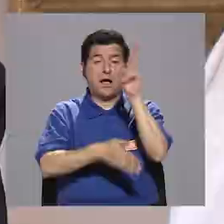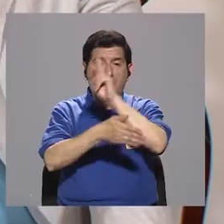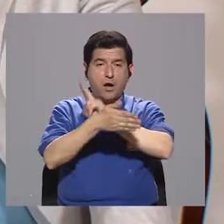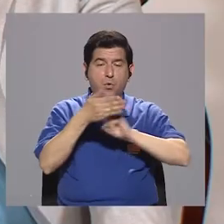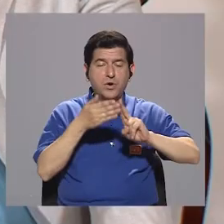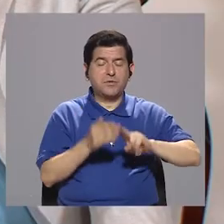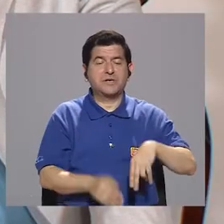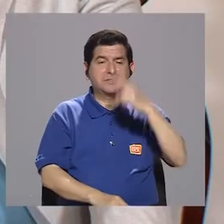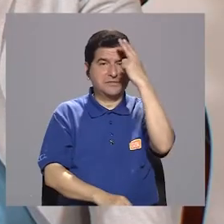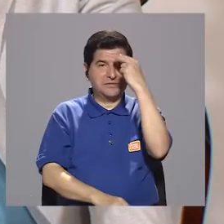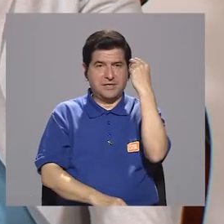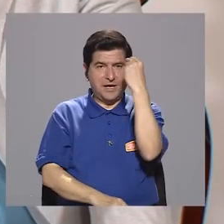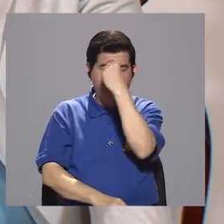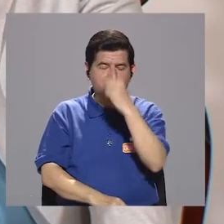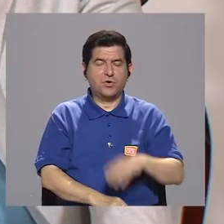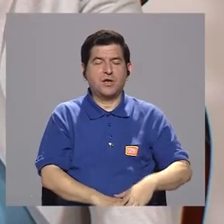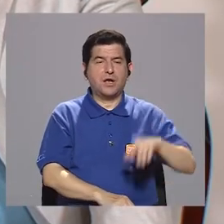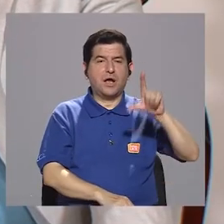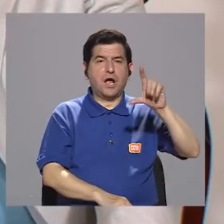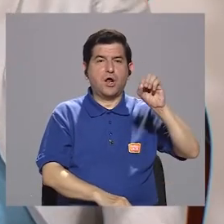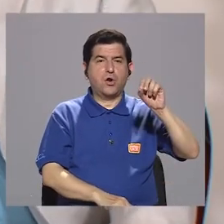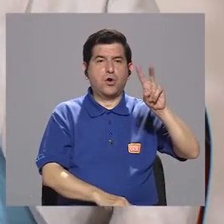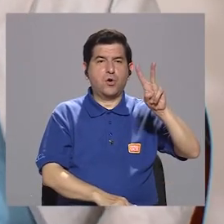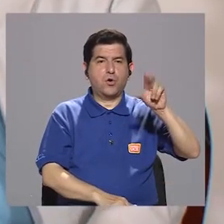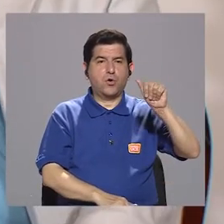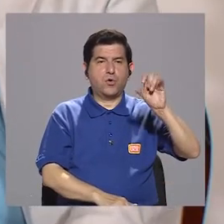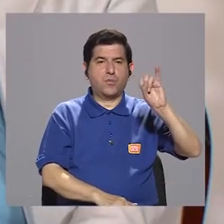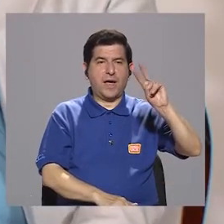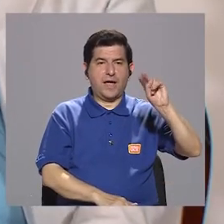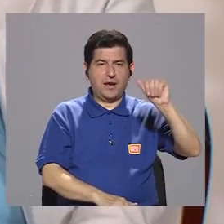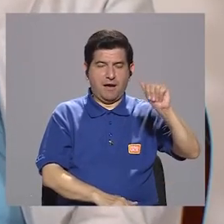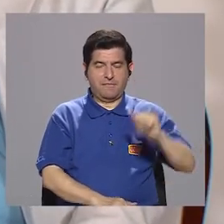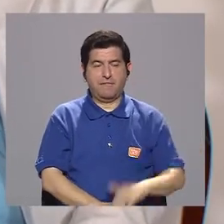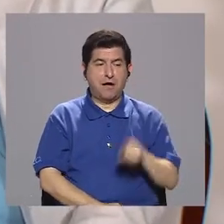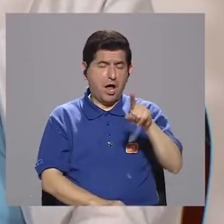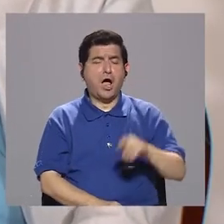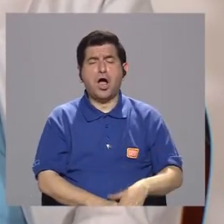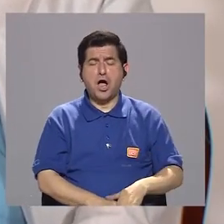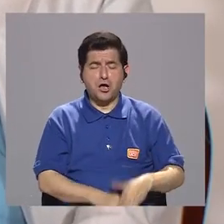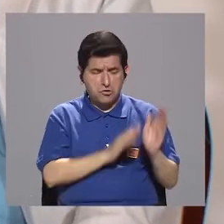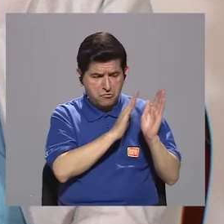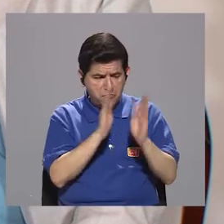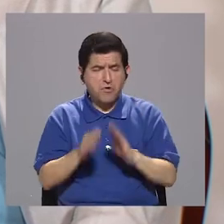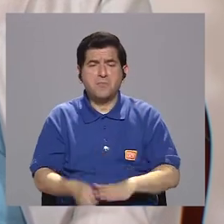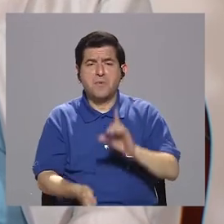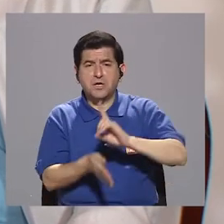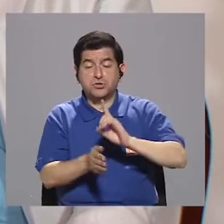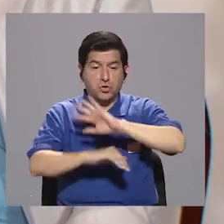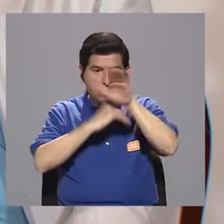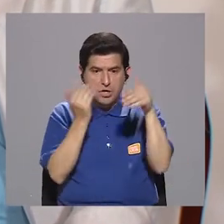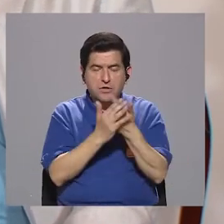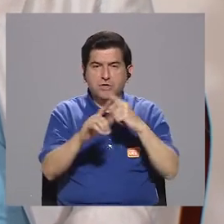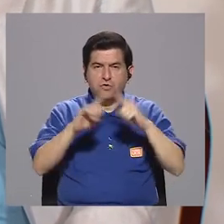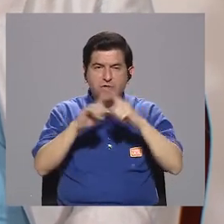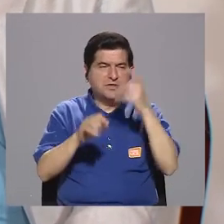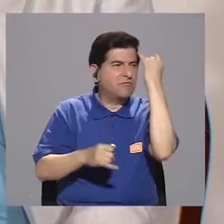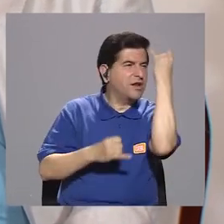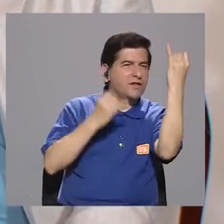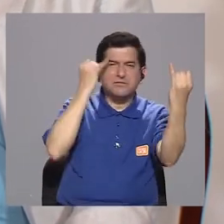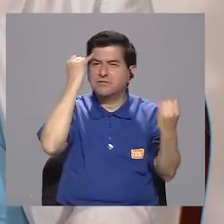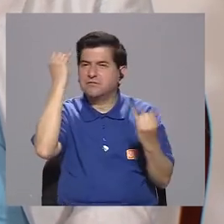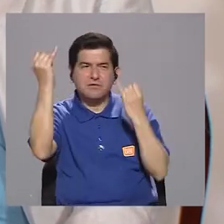Lovaina. Y ahí se forma como médico, pero también se forma de todas las